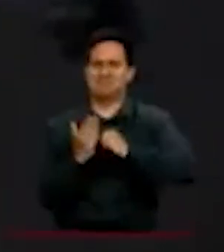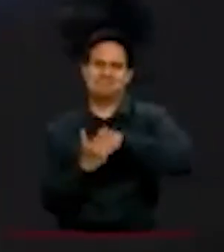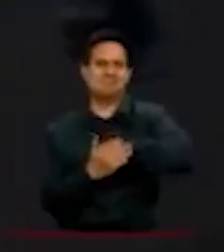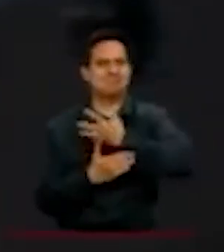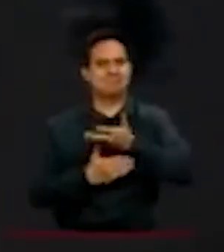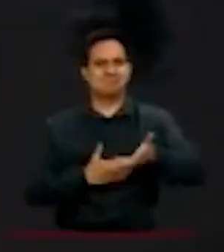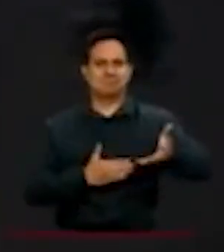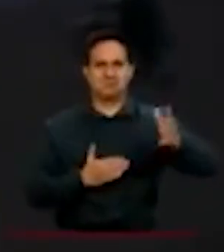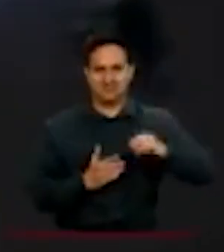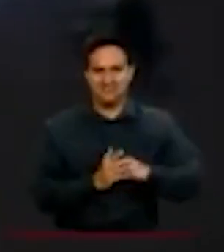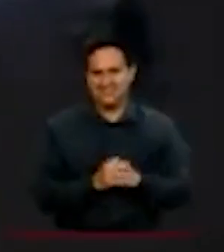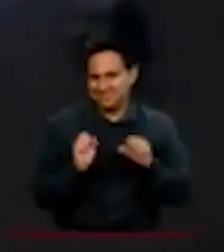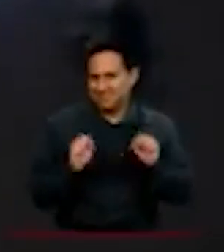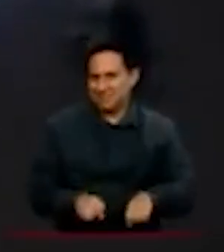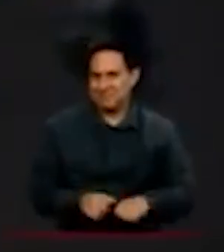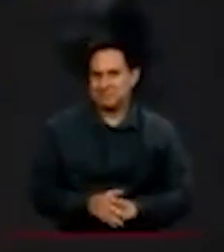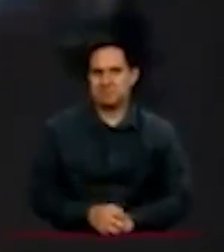mí.